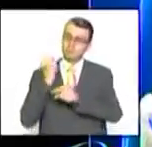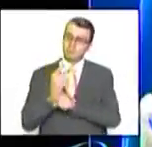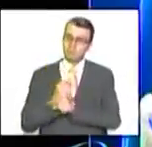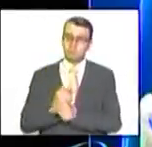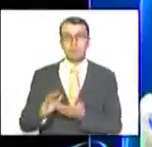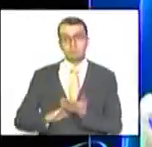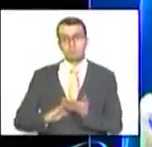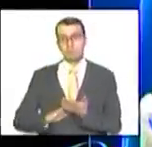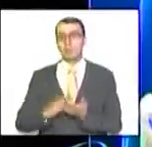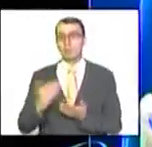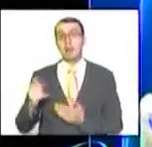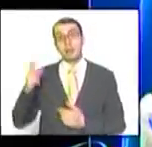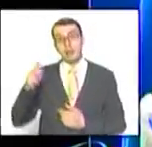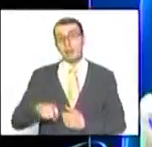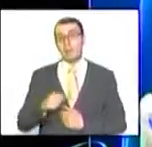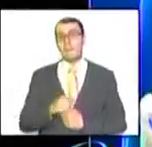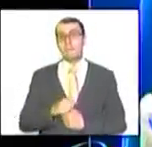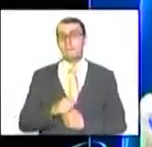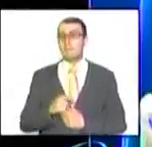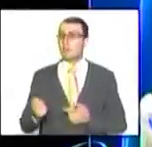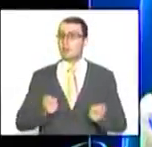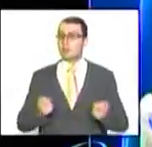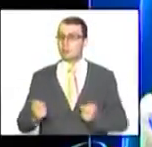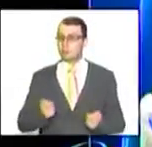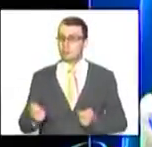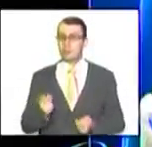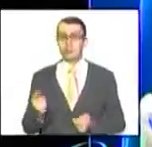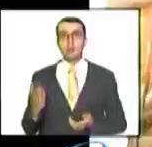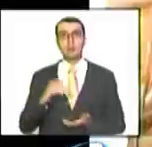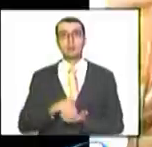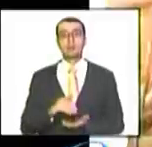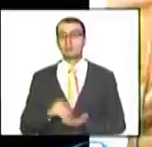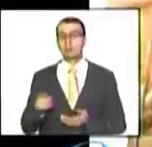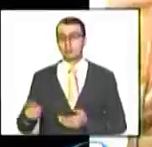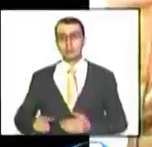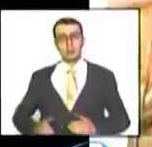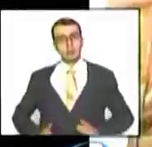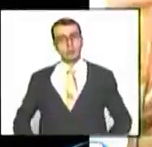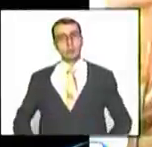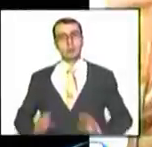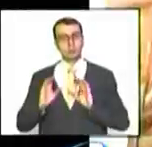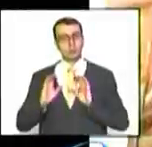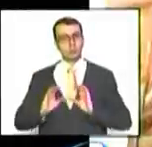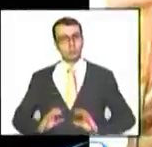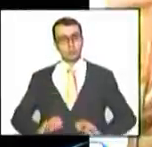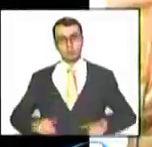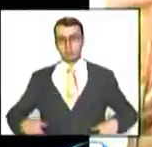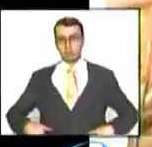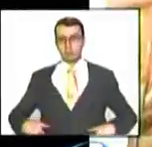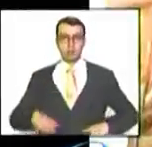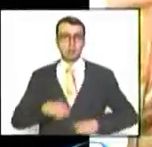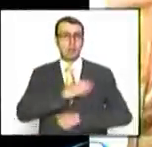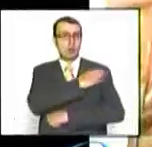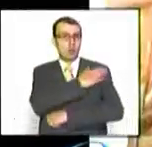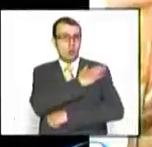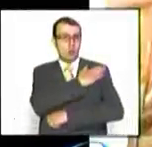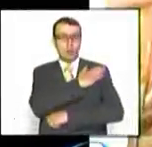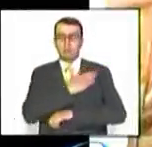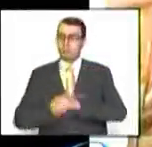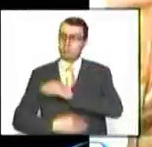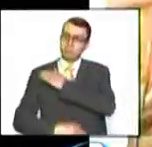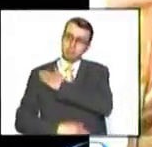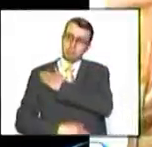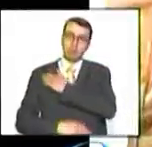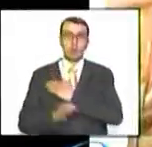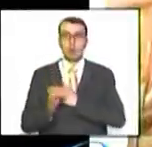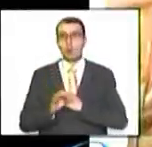debamos realizar para regenerar articulaciones de cadera, de hombro, de rodilla, primero hacemos